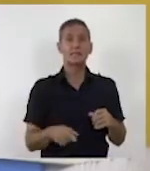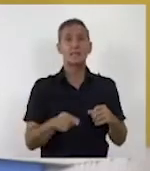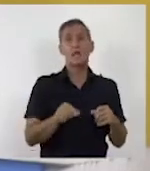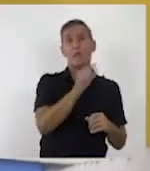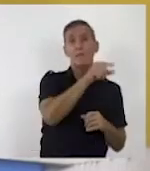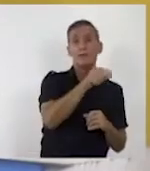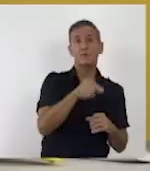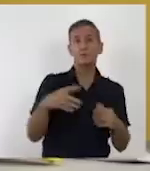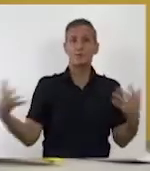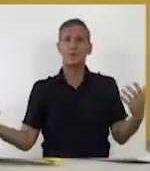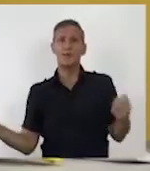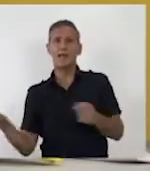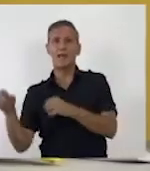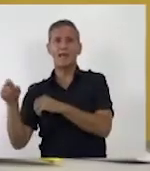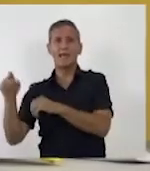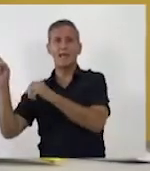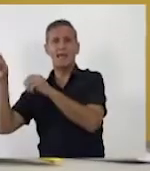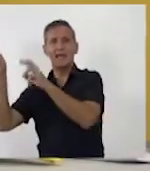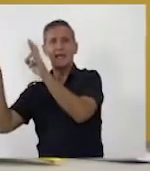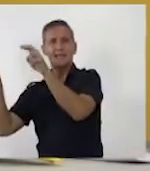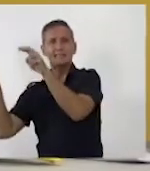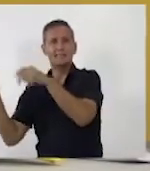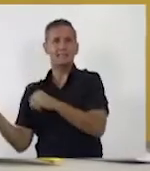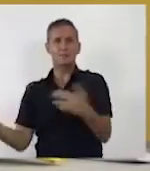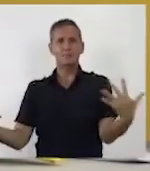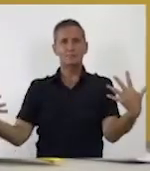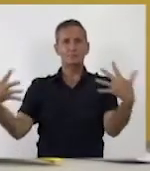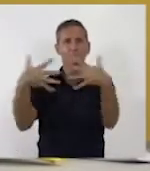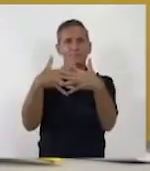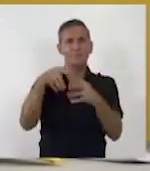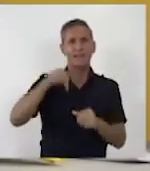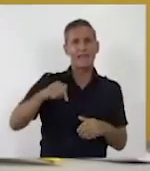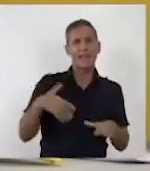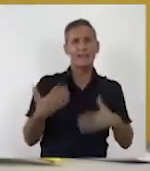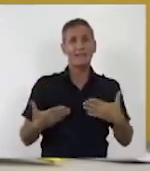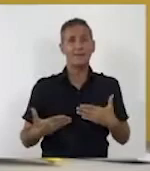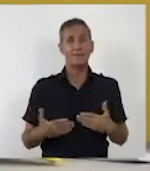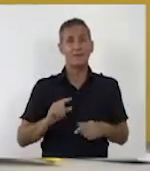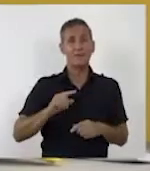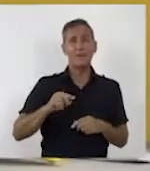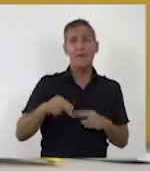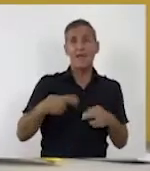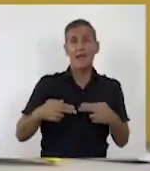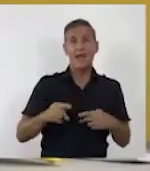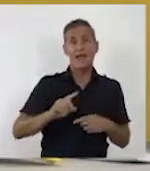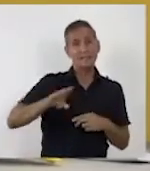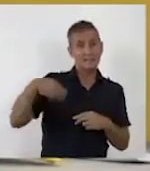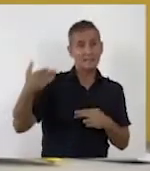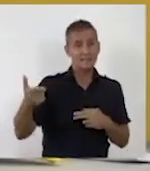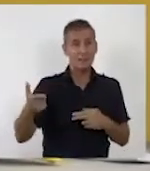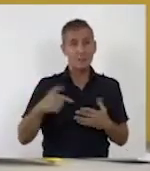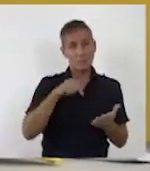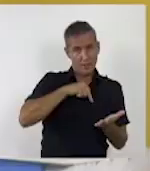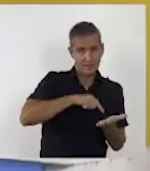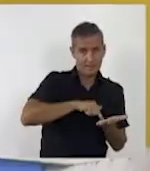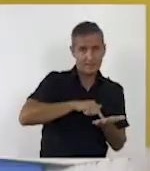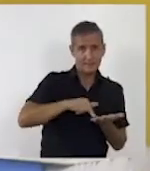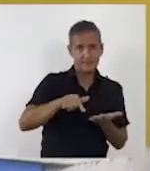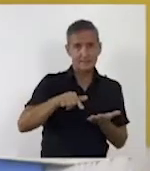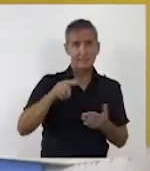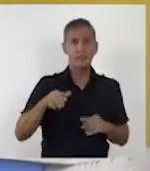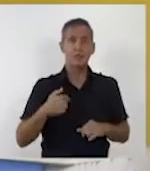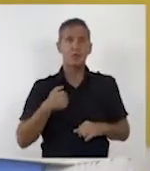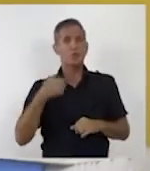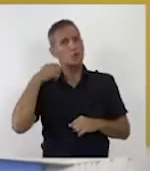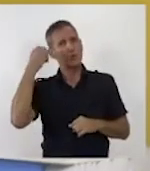títulos de los cuentos recuerde estas son actividades para hacer posteriormente durante el transcurso de la semana y